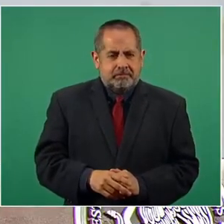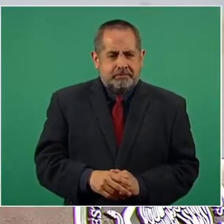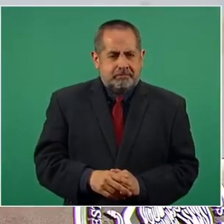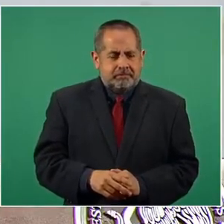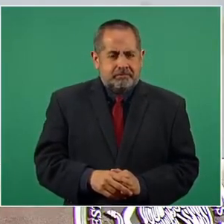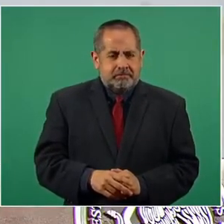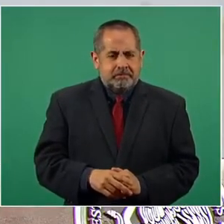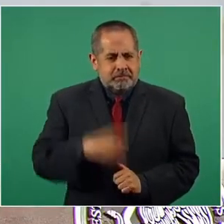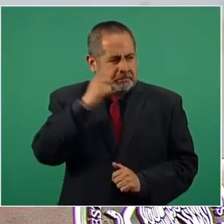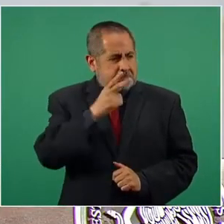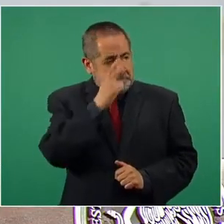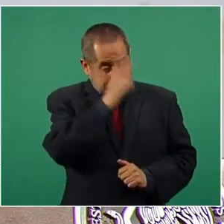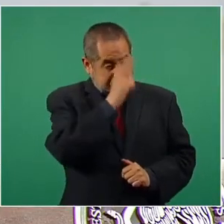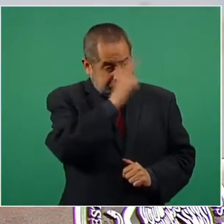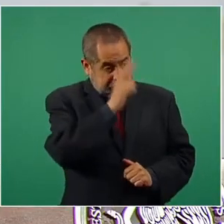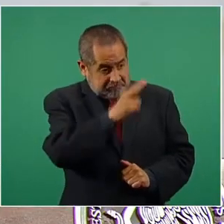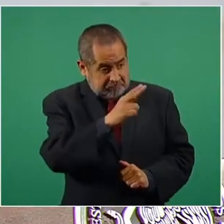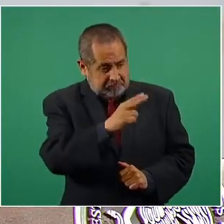qué ayuda